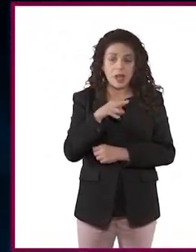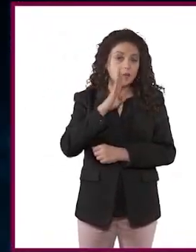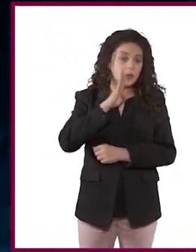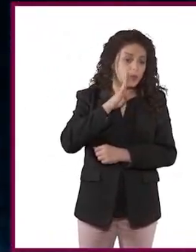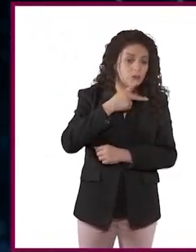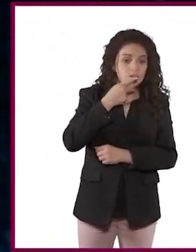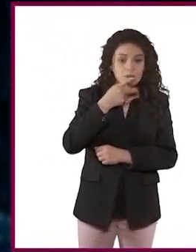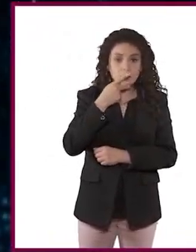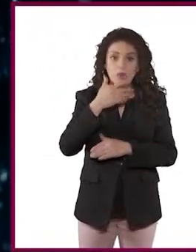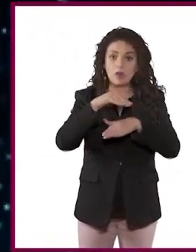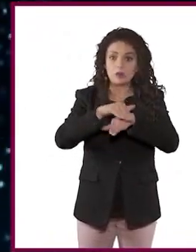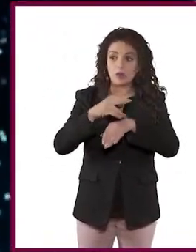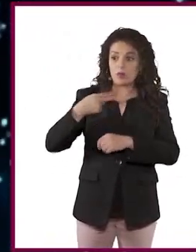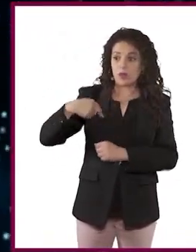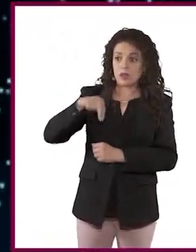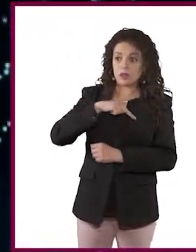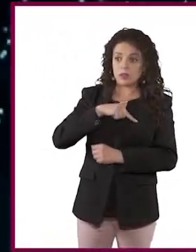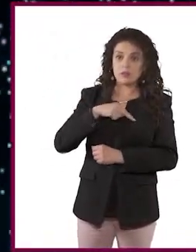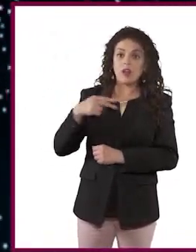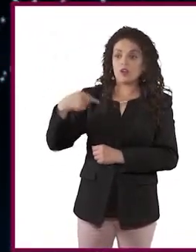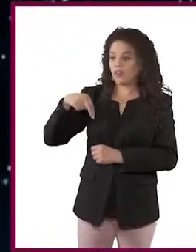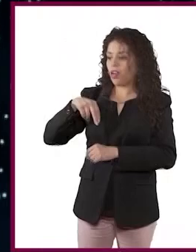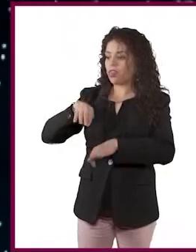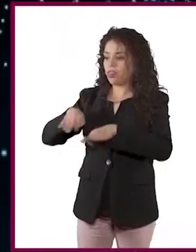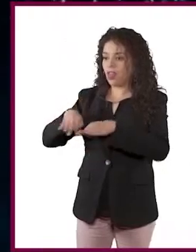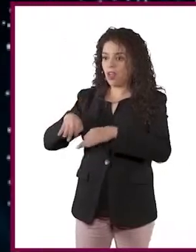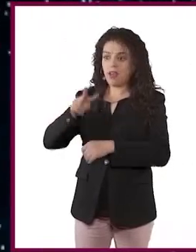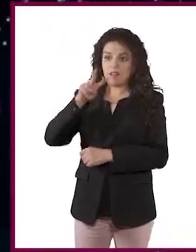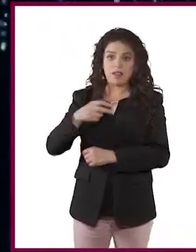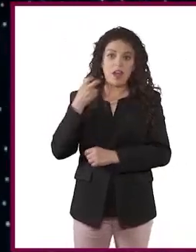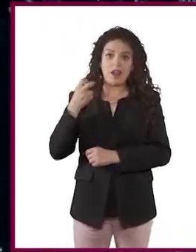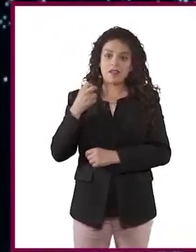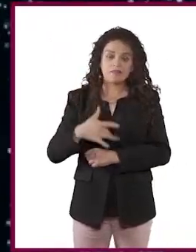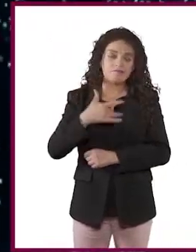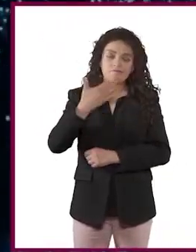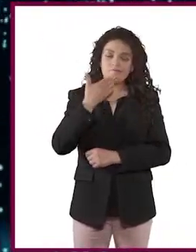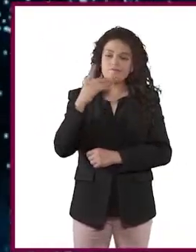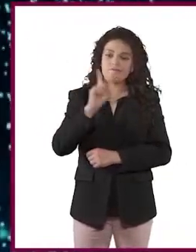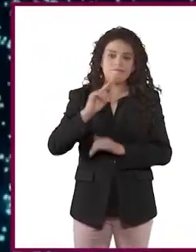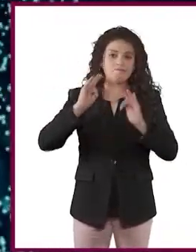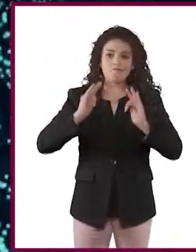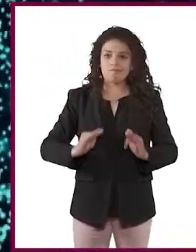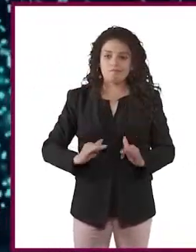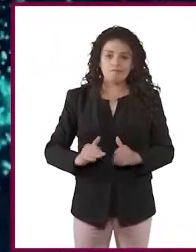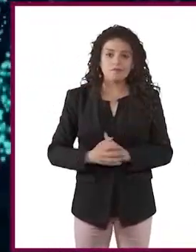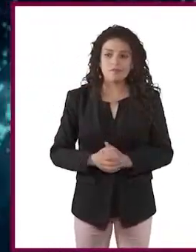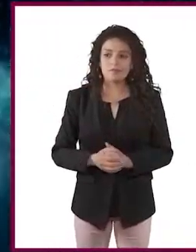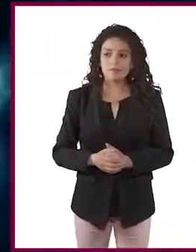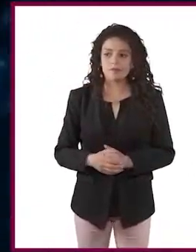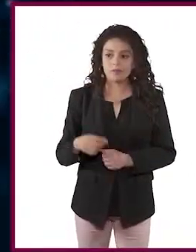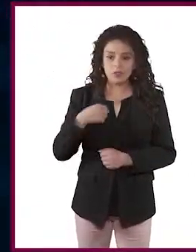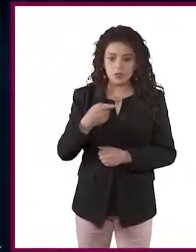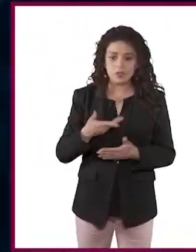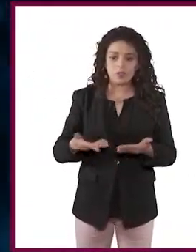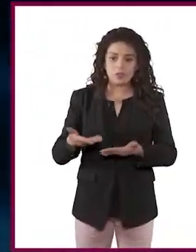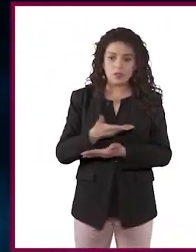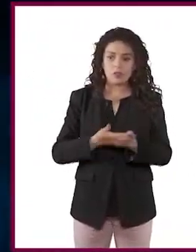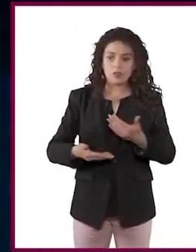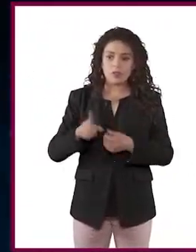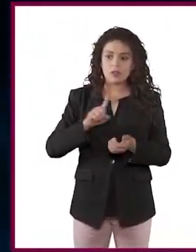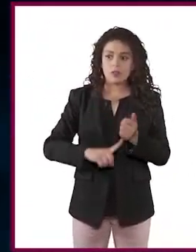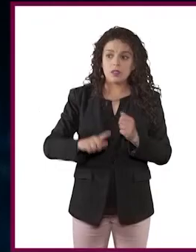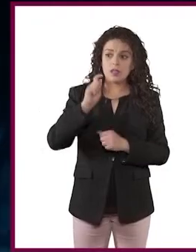murmurar sobre nosotros cuando estábamos trabajando, y la verdad era una situación muy incómoda. Sin embargo, puedo compartir la experiencia de